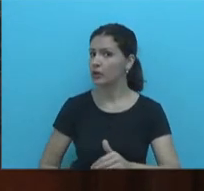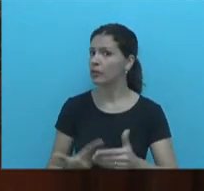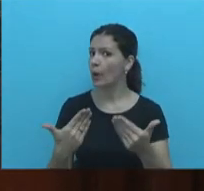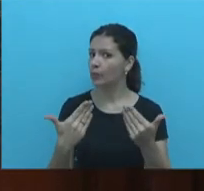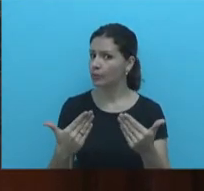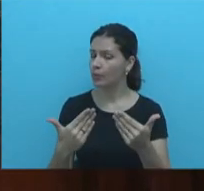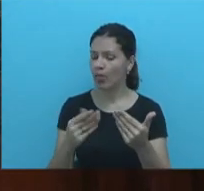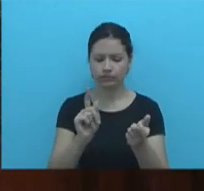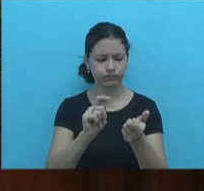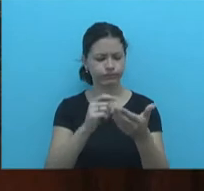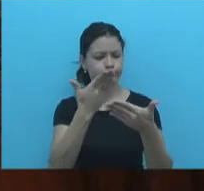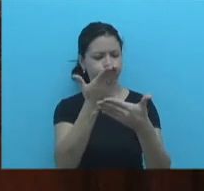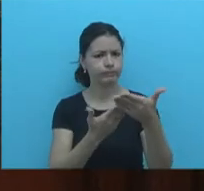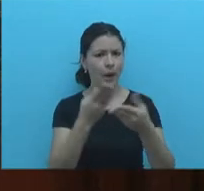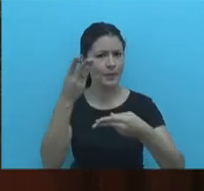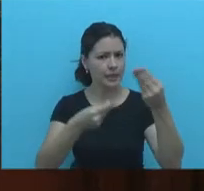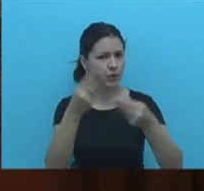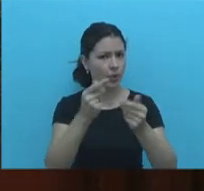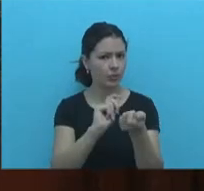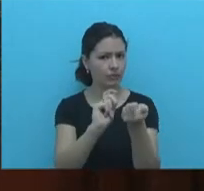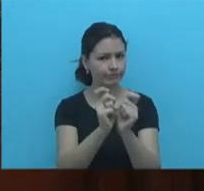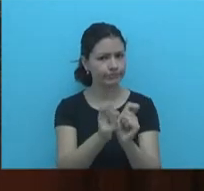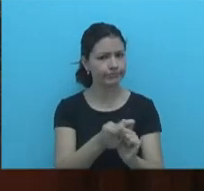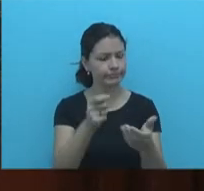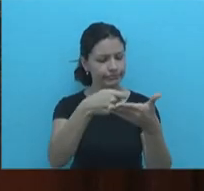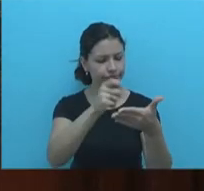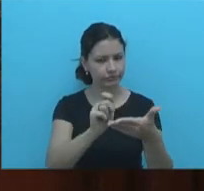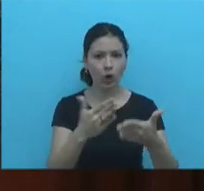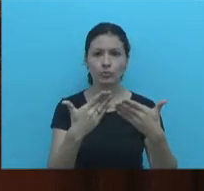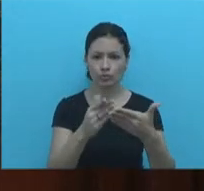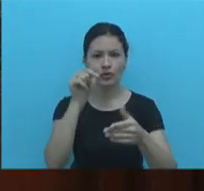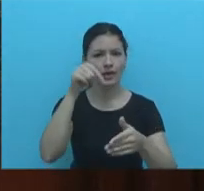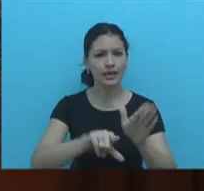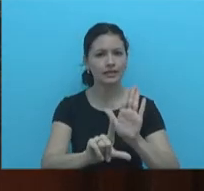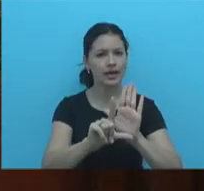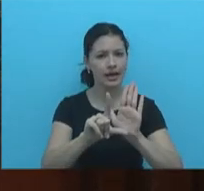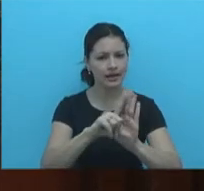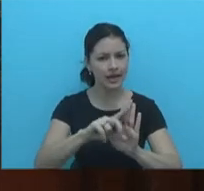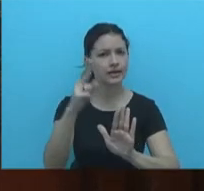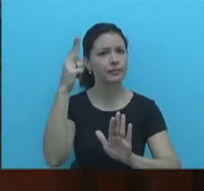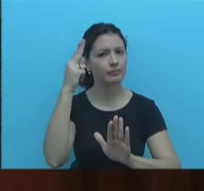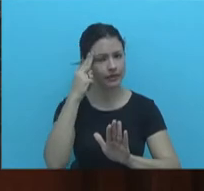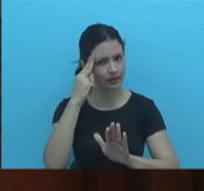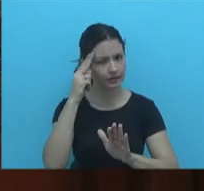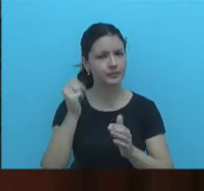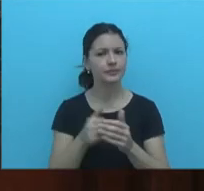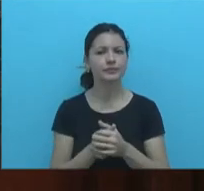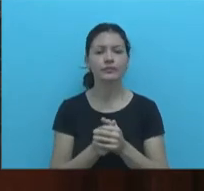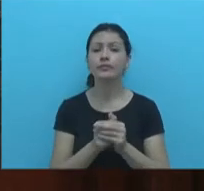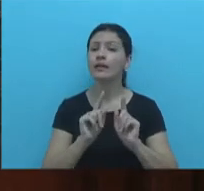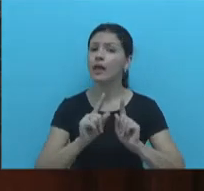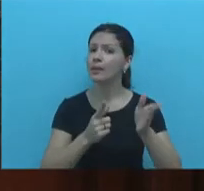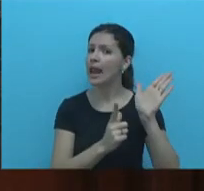las adecuaciones presupuestarias y resolutivas pertinentes para el cumplimiento y gestión de la presente ley y a reglamentar